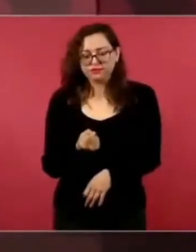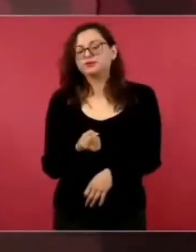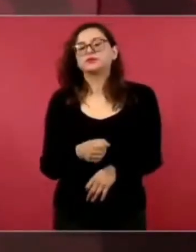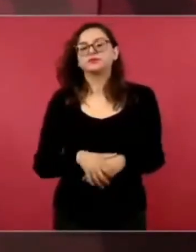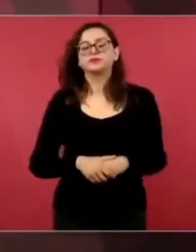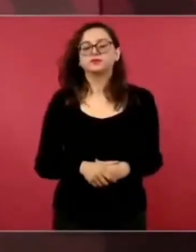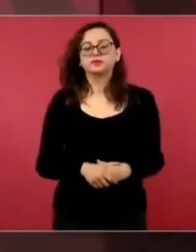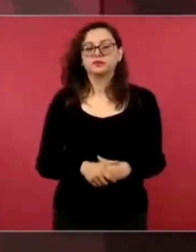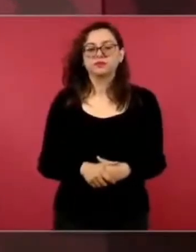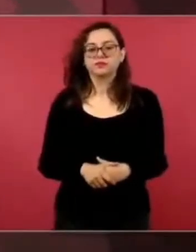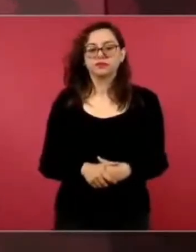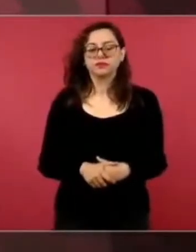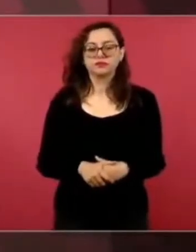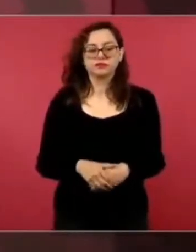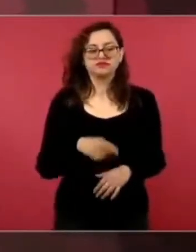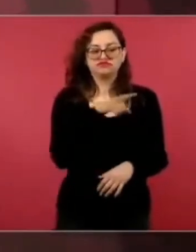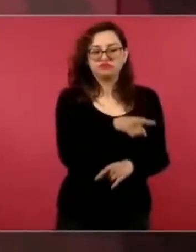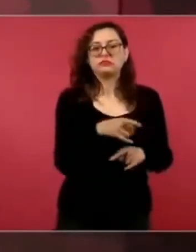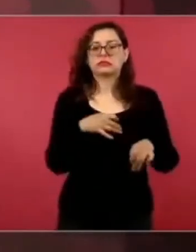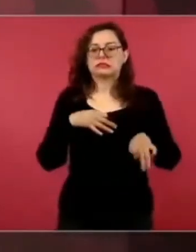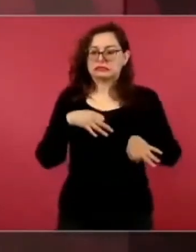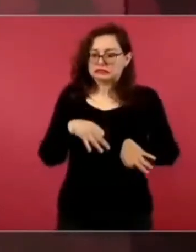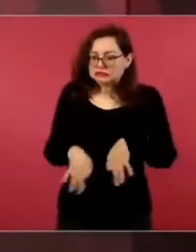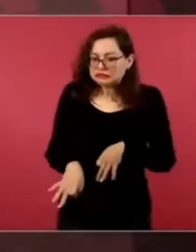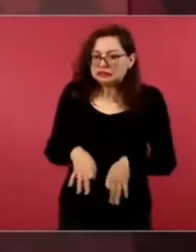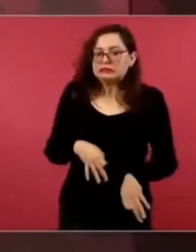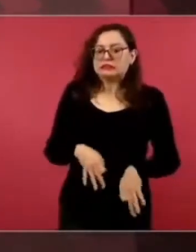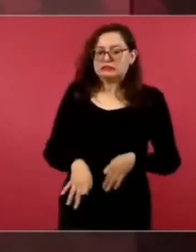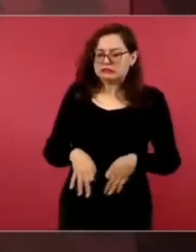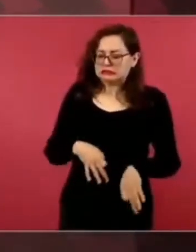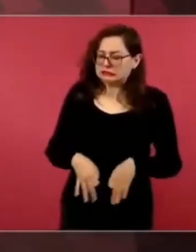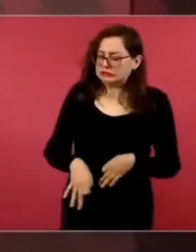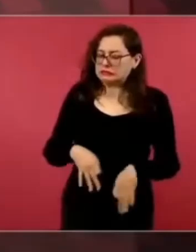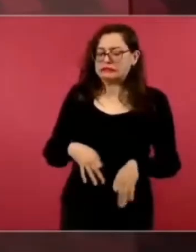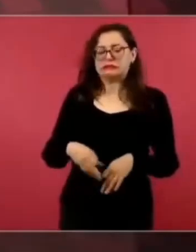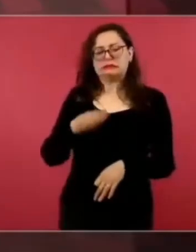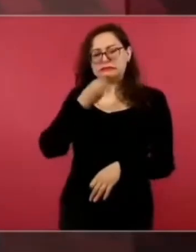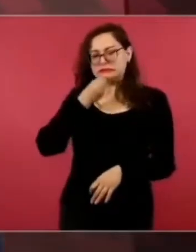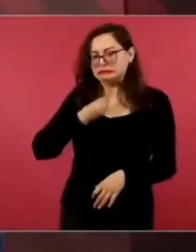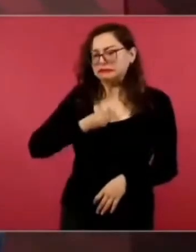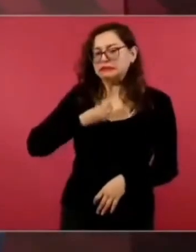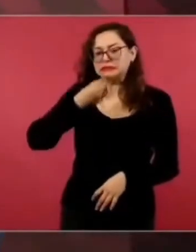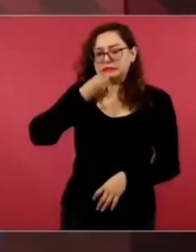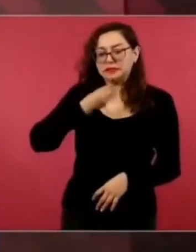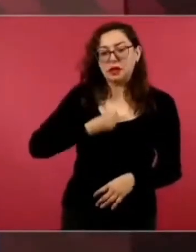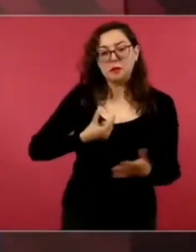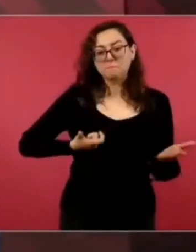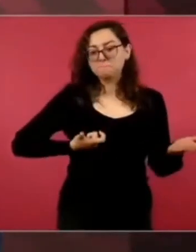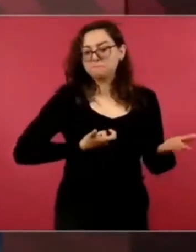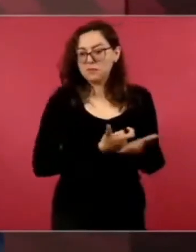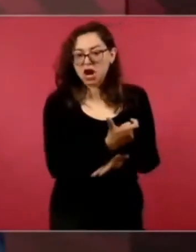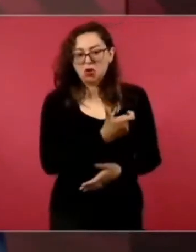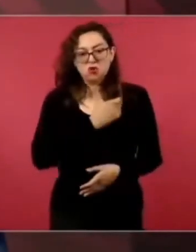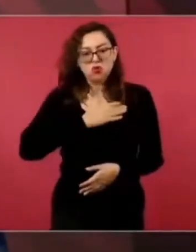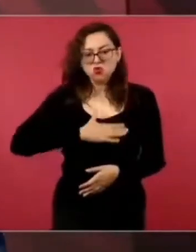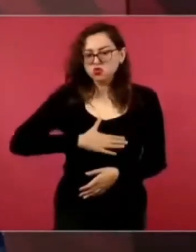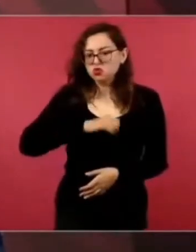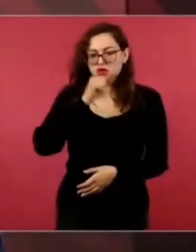porque explotaba al trabajador, porque no le pagaba lo justo,